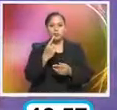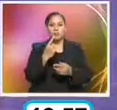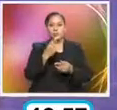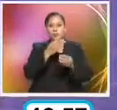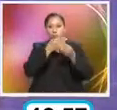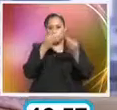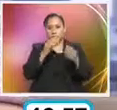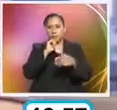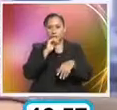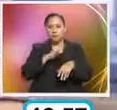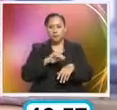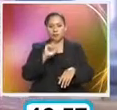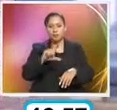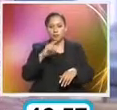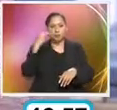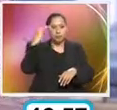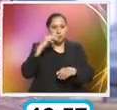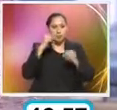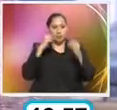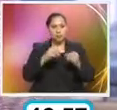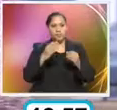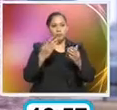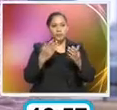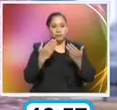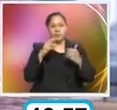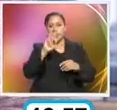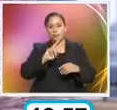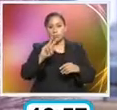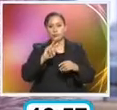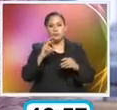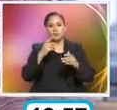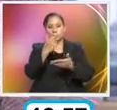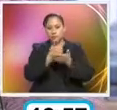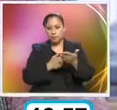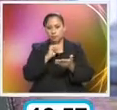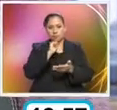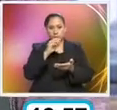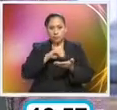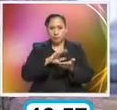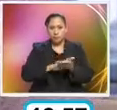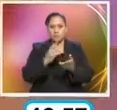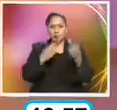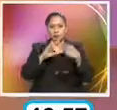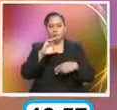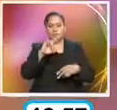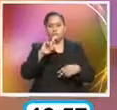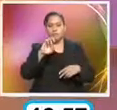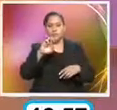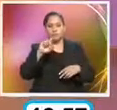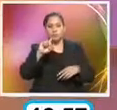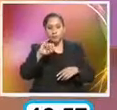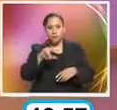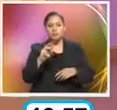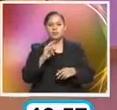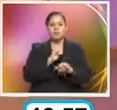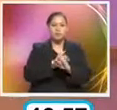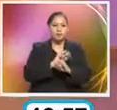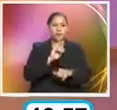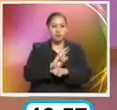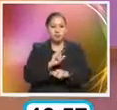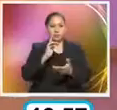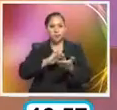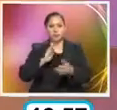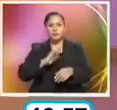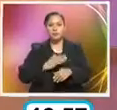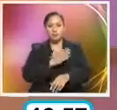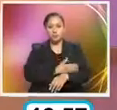tenemos. 27 de mayo, desocúpenme, es viernes. No me ponga nada en la agenda más que venir al clandestino. Muy bien, estaremos pendientes de tus redes sociales. De verdad, gracias